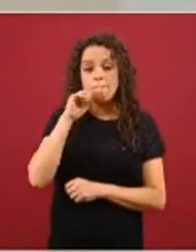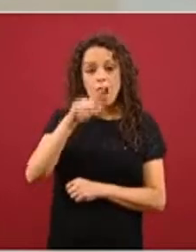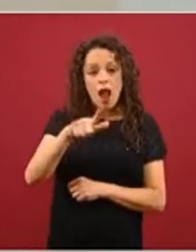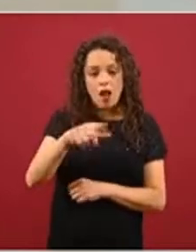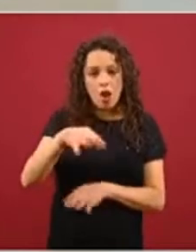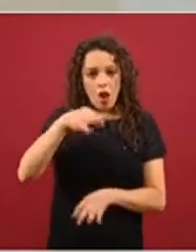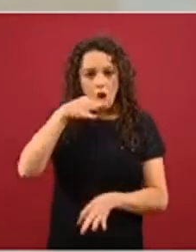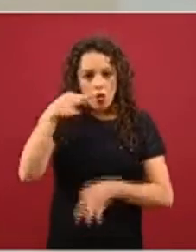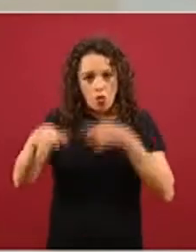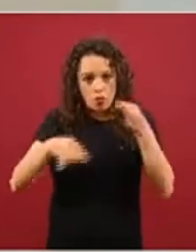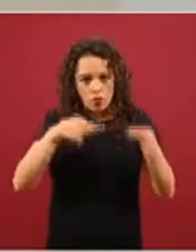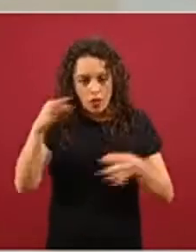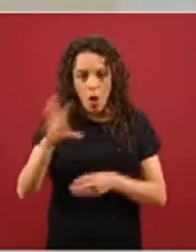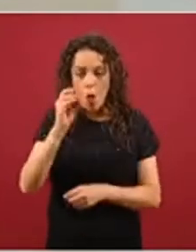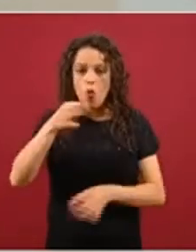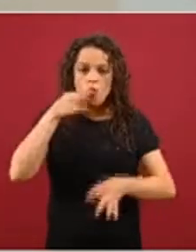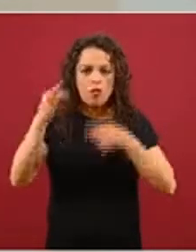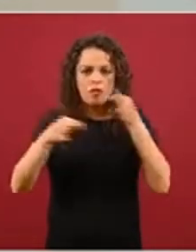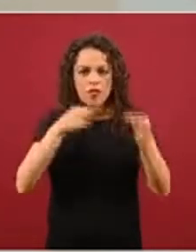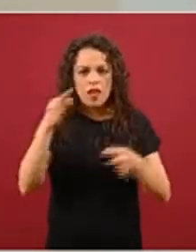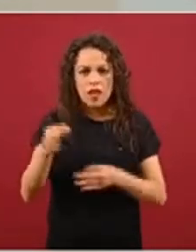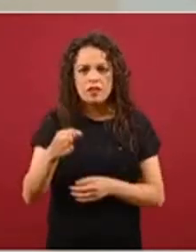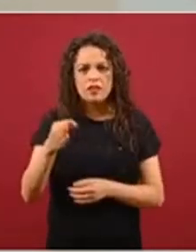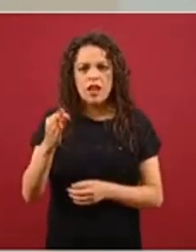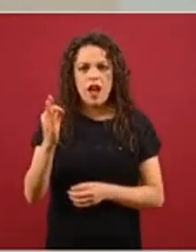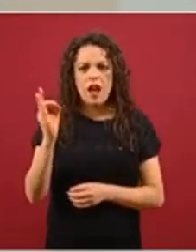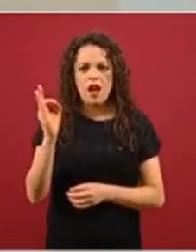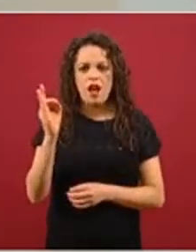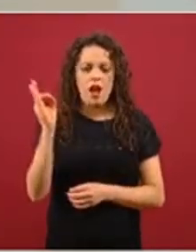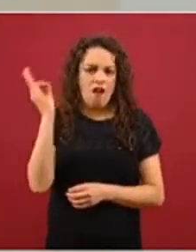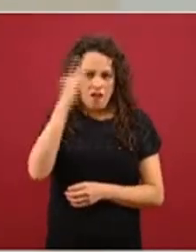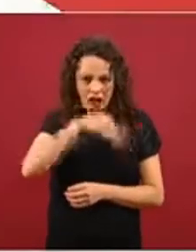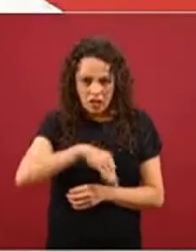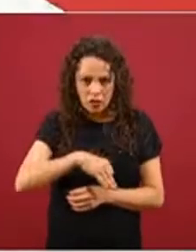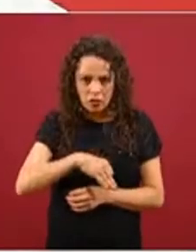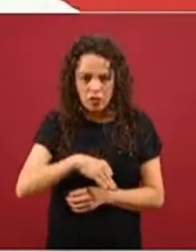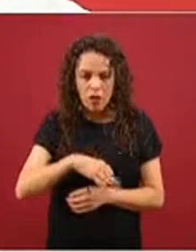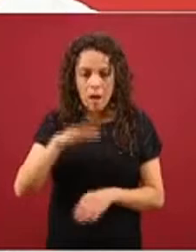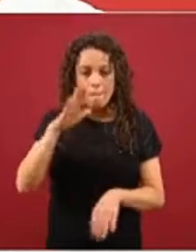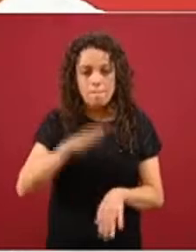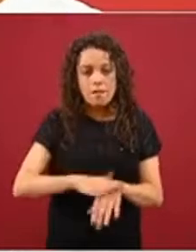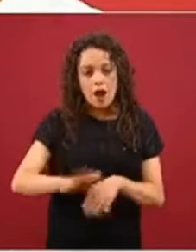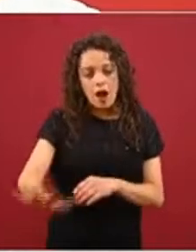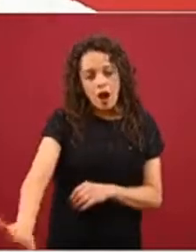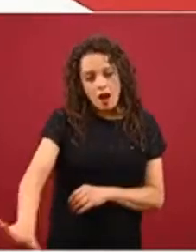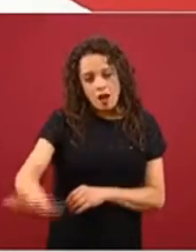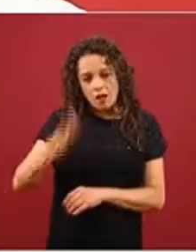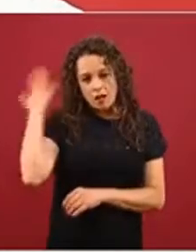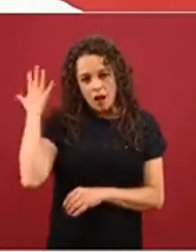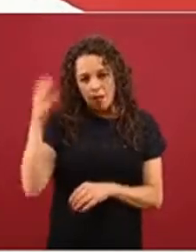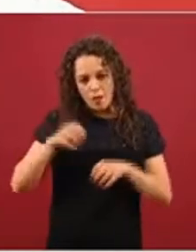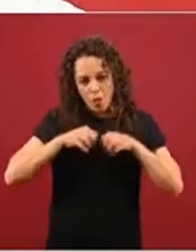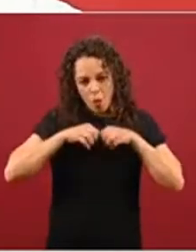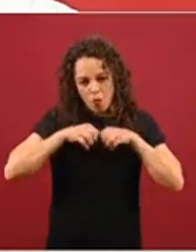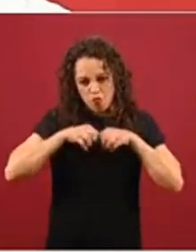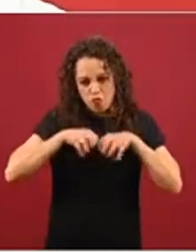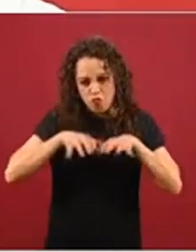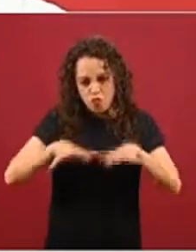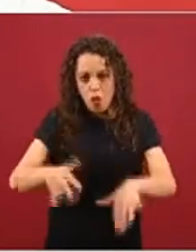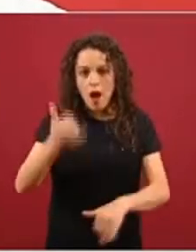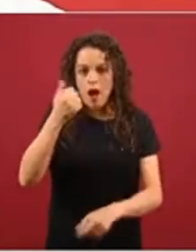y las noticias falsas se transmiten a una velocidad mayor y a mayores